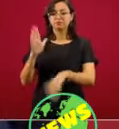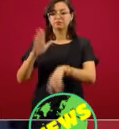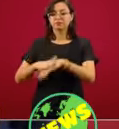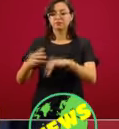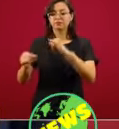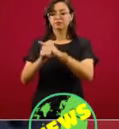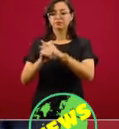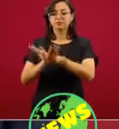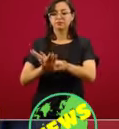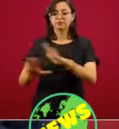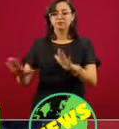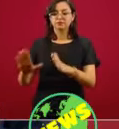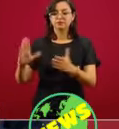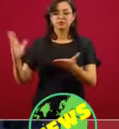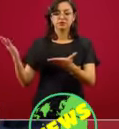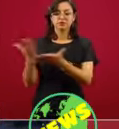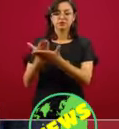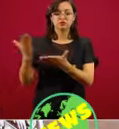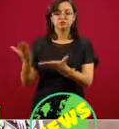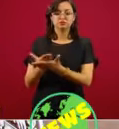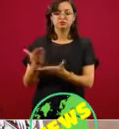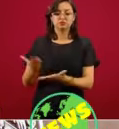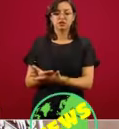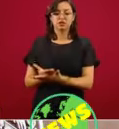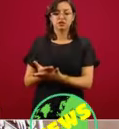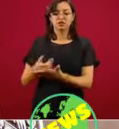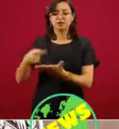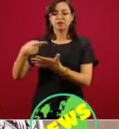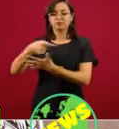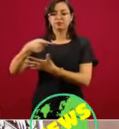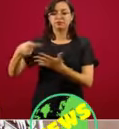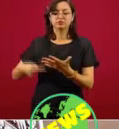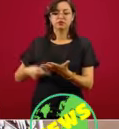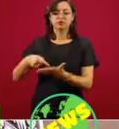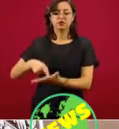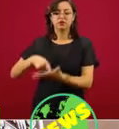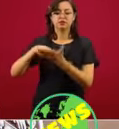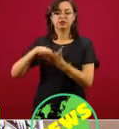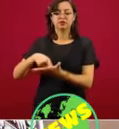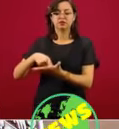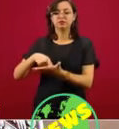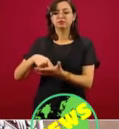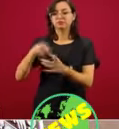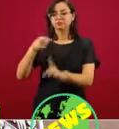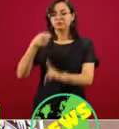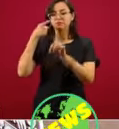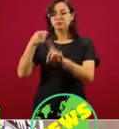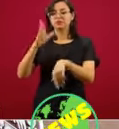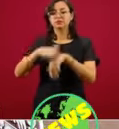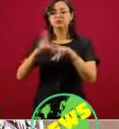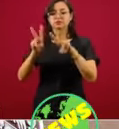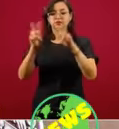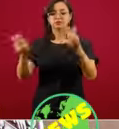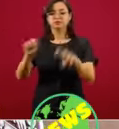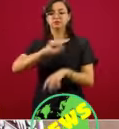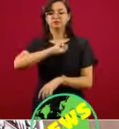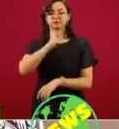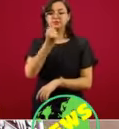información sobre salud, o sea, que se centre más en lo de salud. Pero